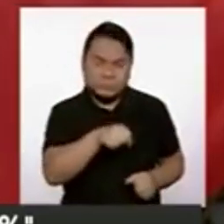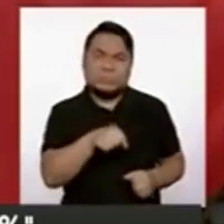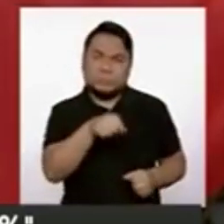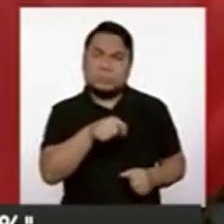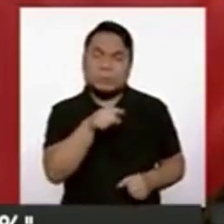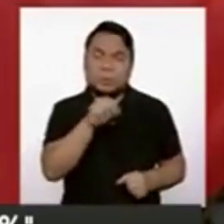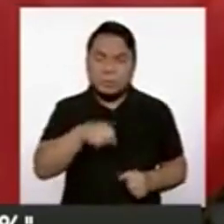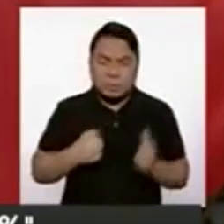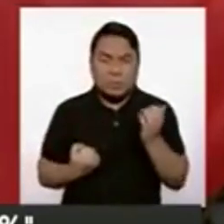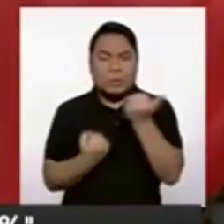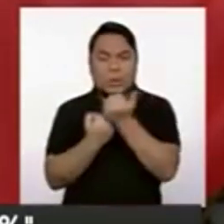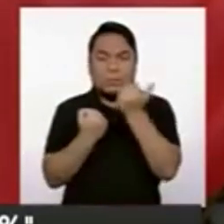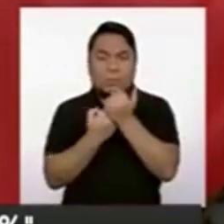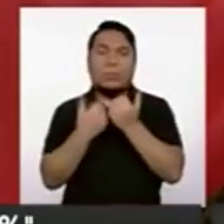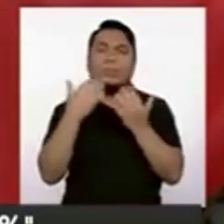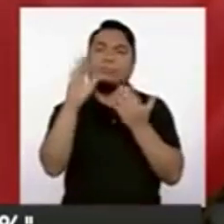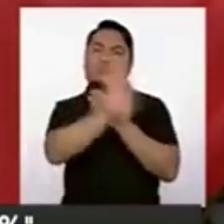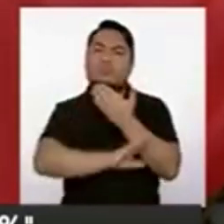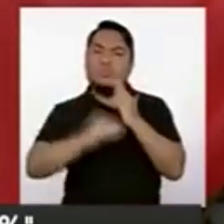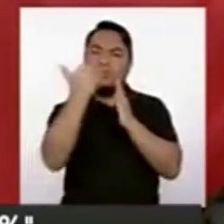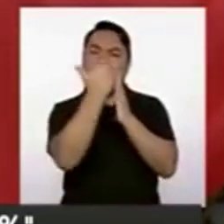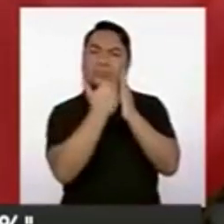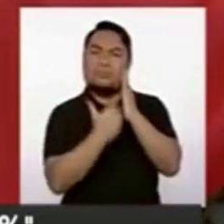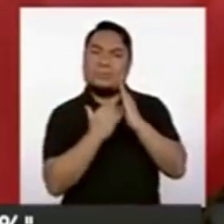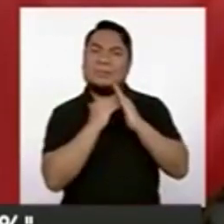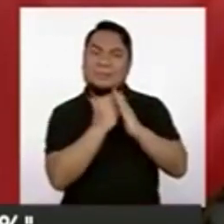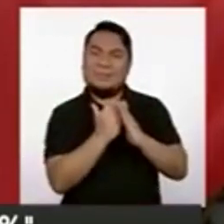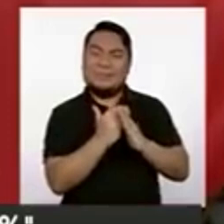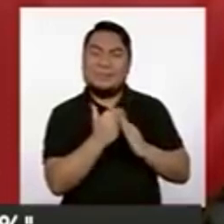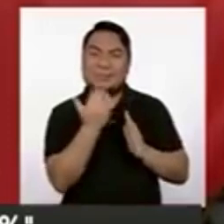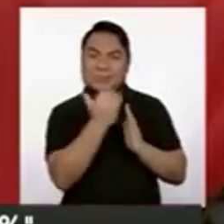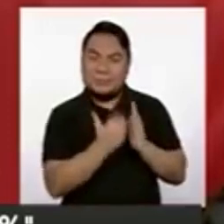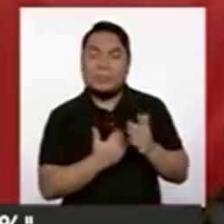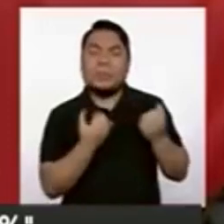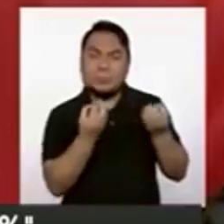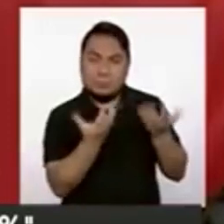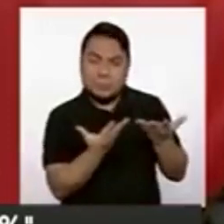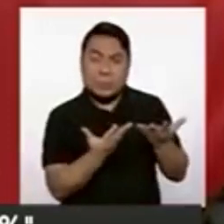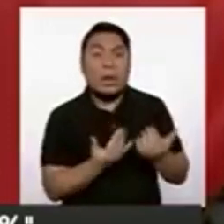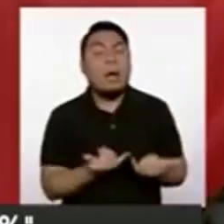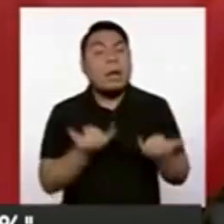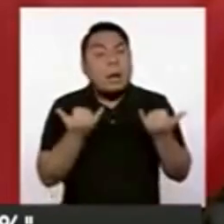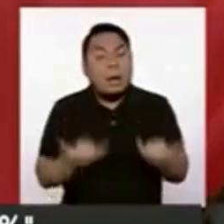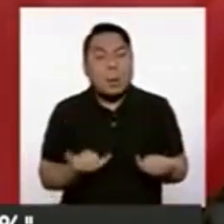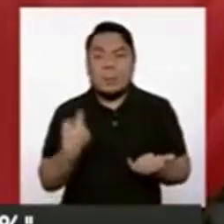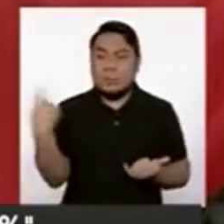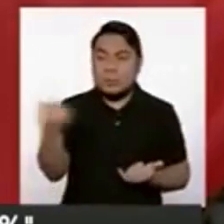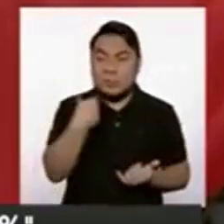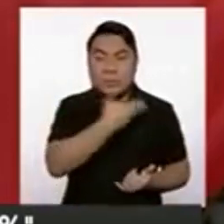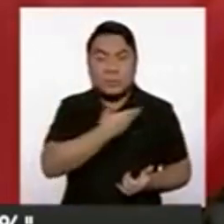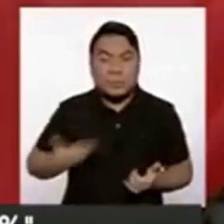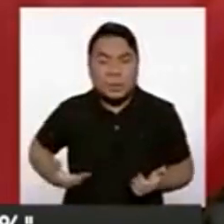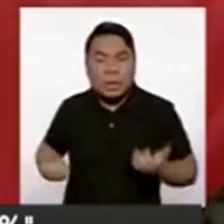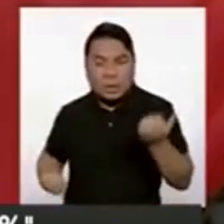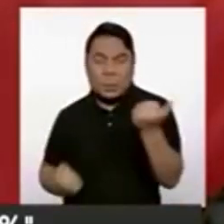parte, nosotros como gobierno tenemos que dar la fuerza